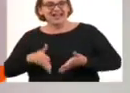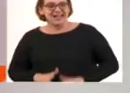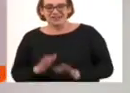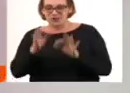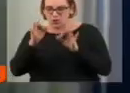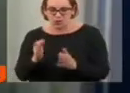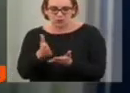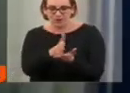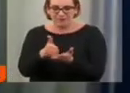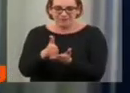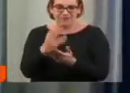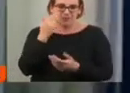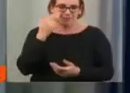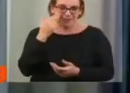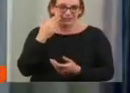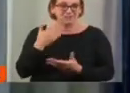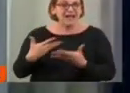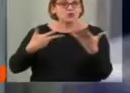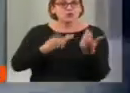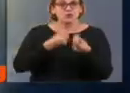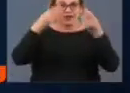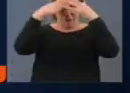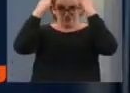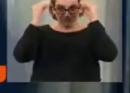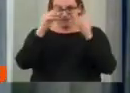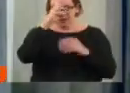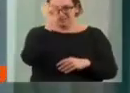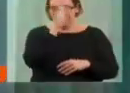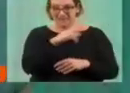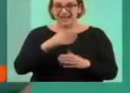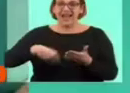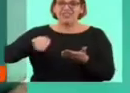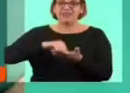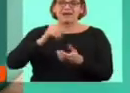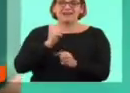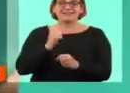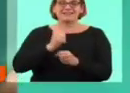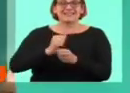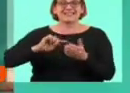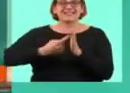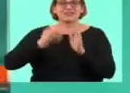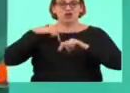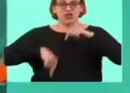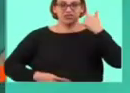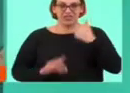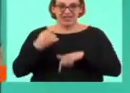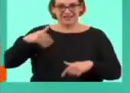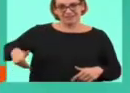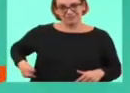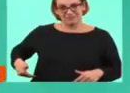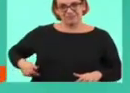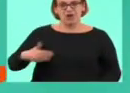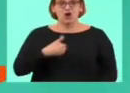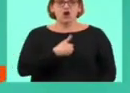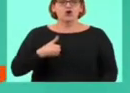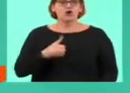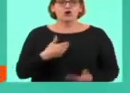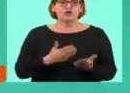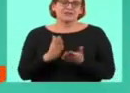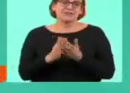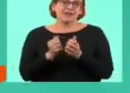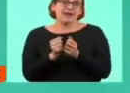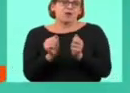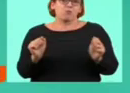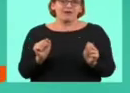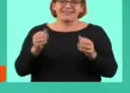periplo. Es auxiliar de enfermería en el hospital de Mercedes y además trabaja en el centro de diálisis. Por su rol siempre ha estado expuesto, pero